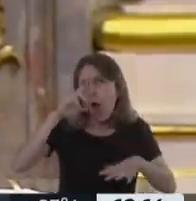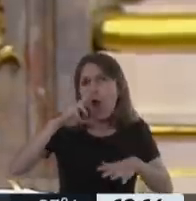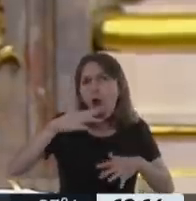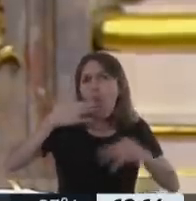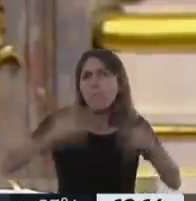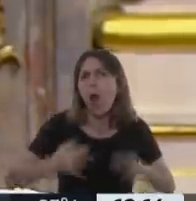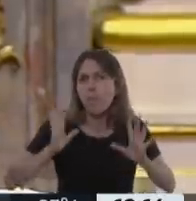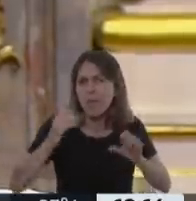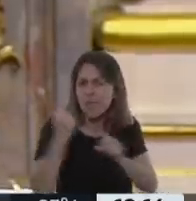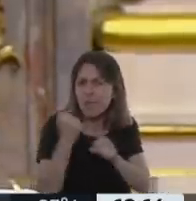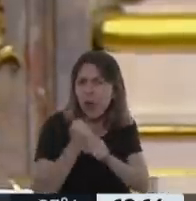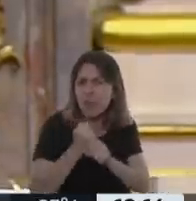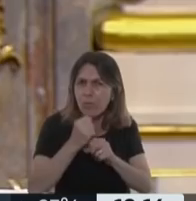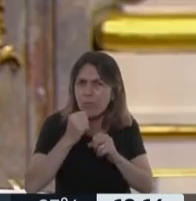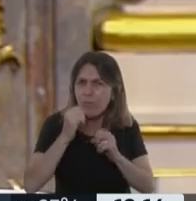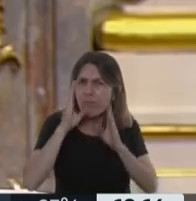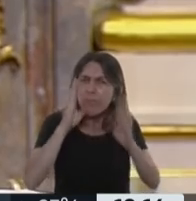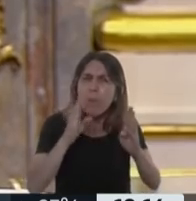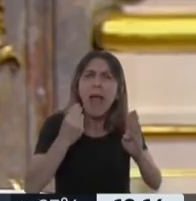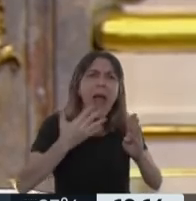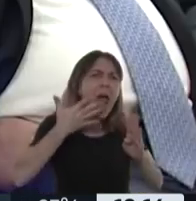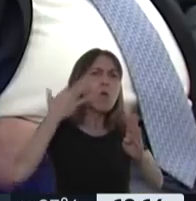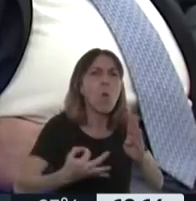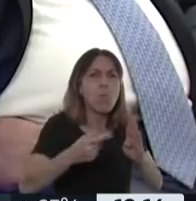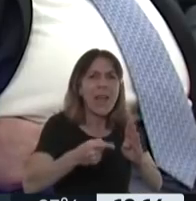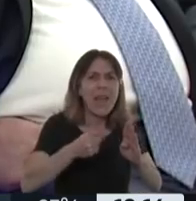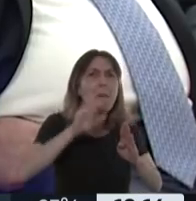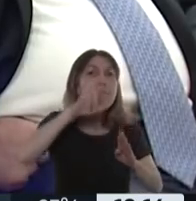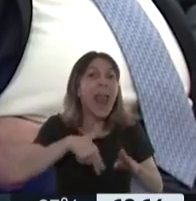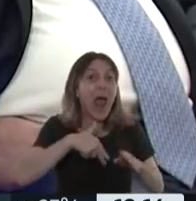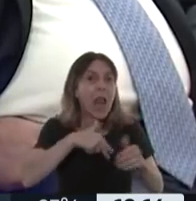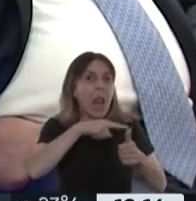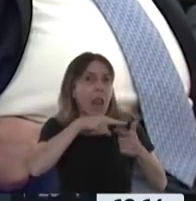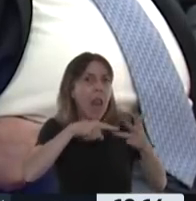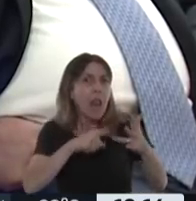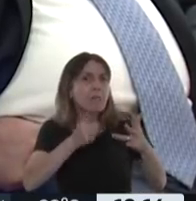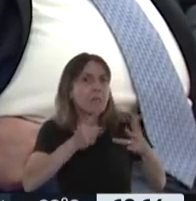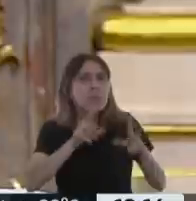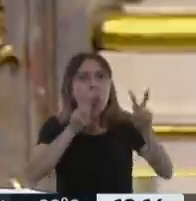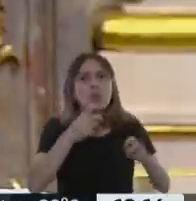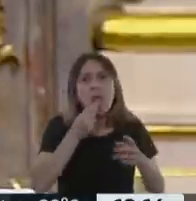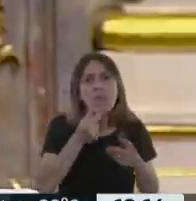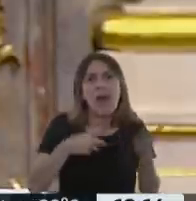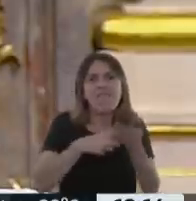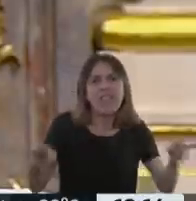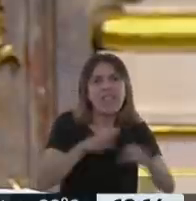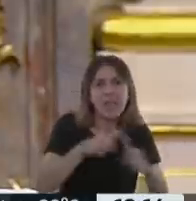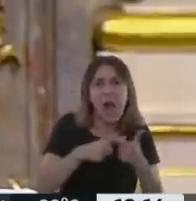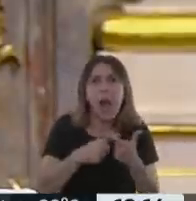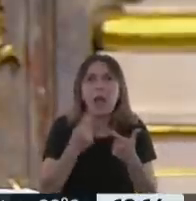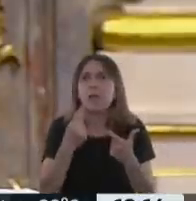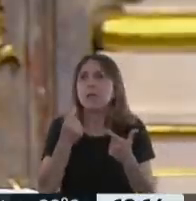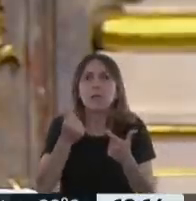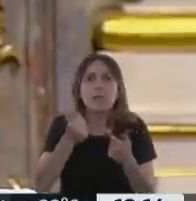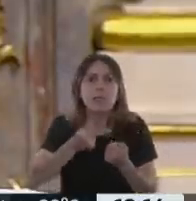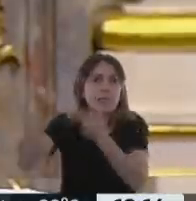el cumplimiento de la programación económica en el frente fiscal en el frente monetario en el frente de las reservas internacionales